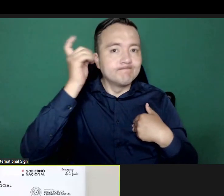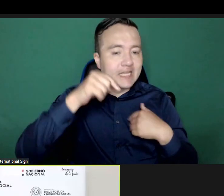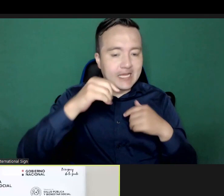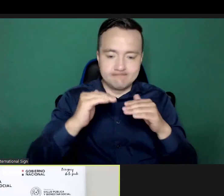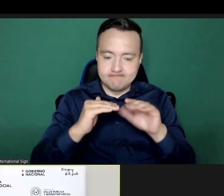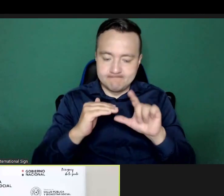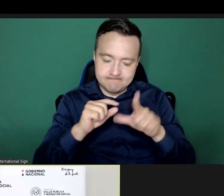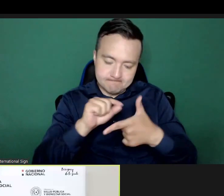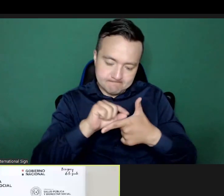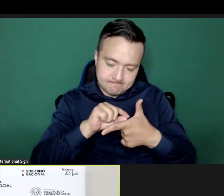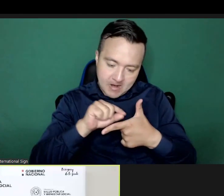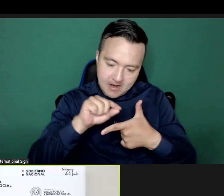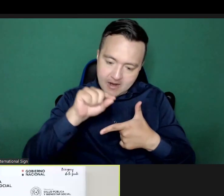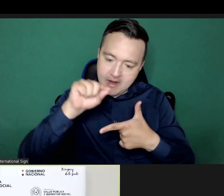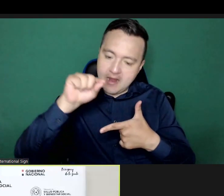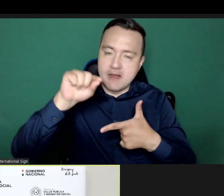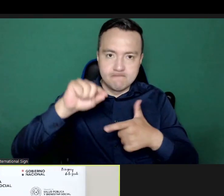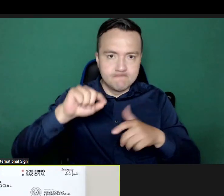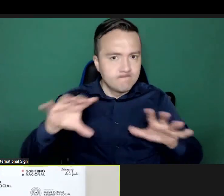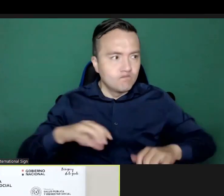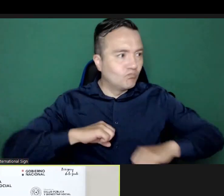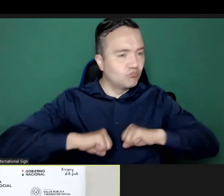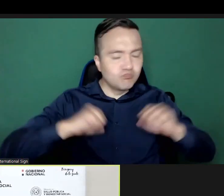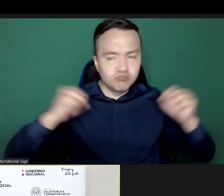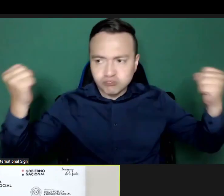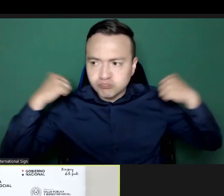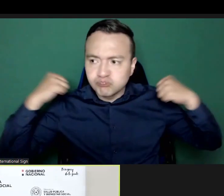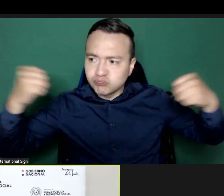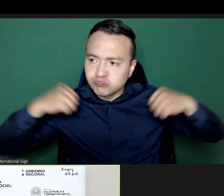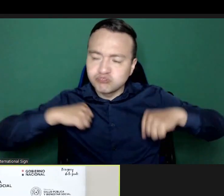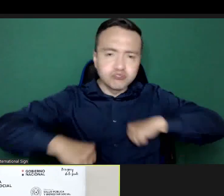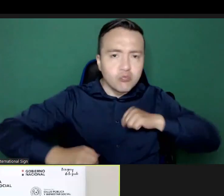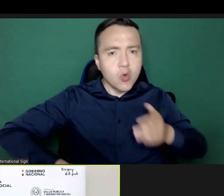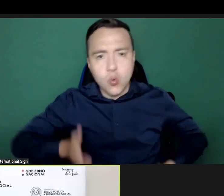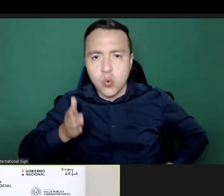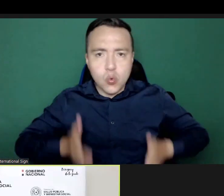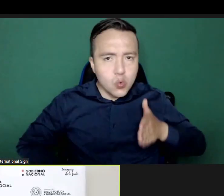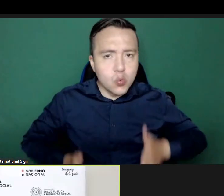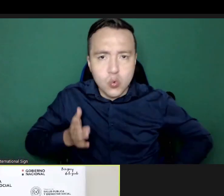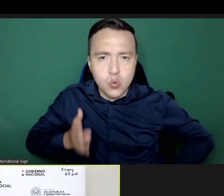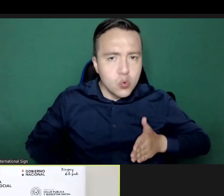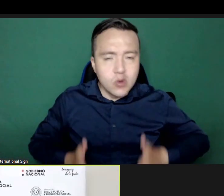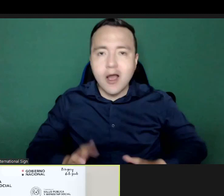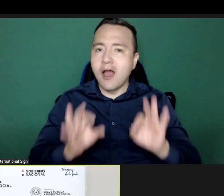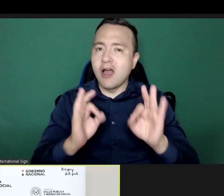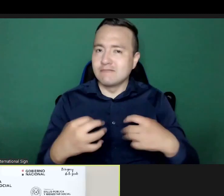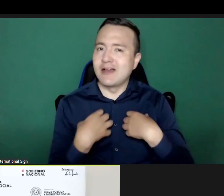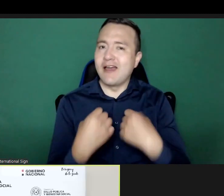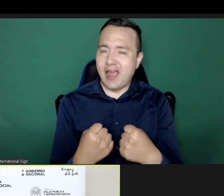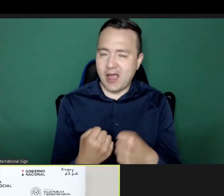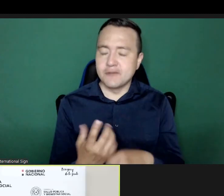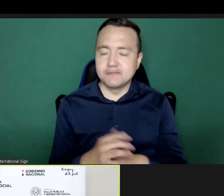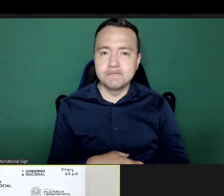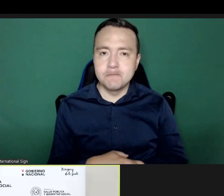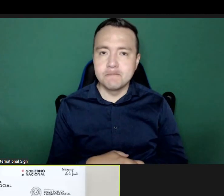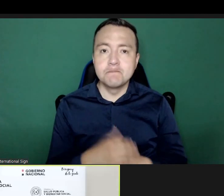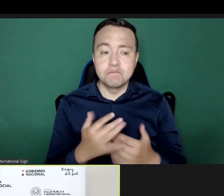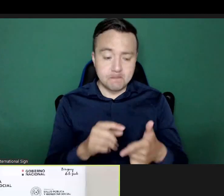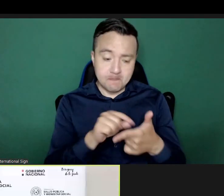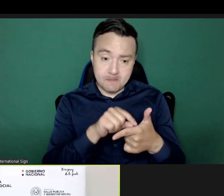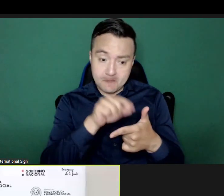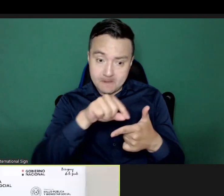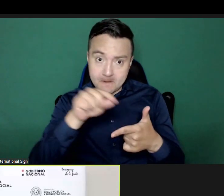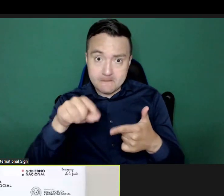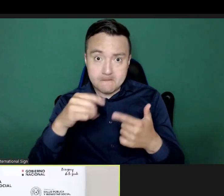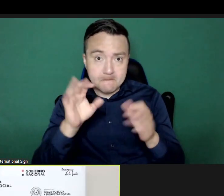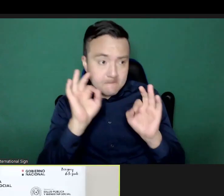como un elemento más para tener un estilo de vida saludable, ¿no? En reportes, en estudios particulares, no